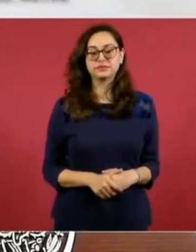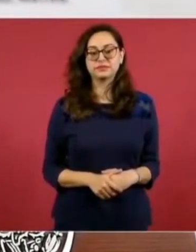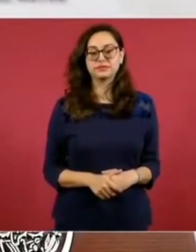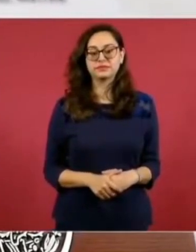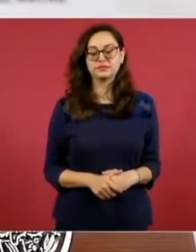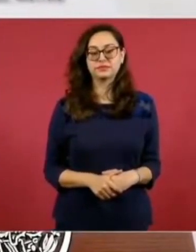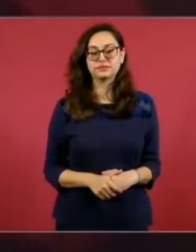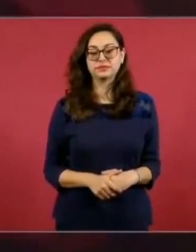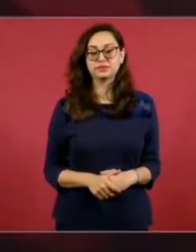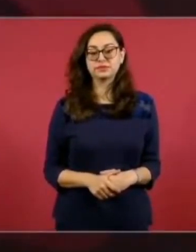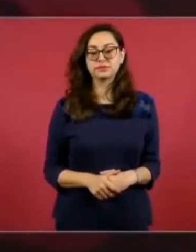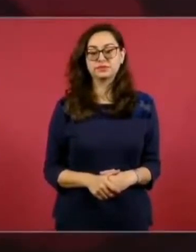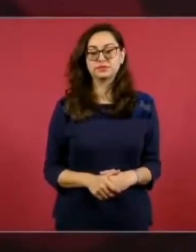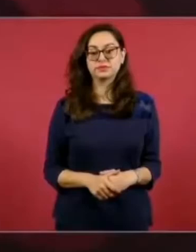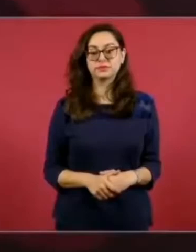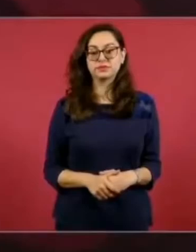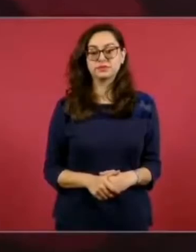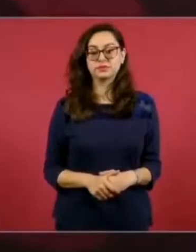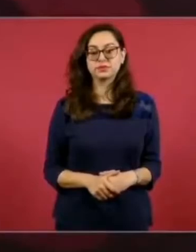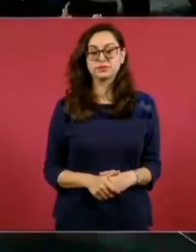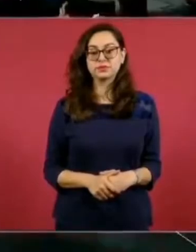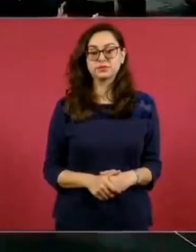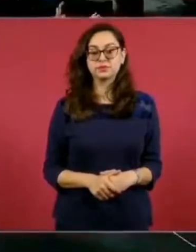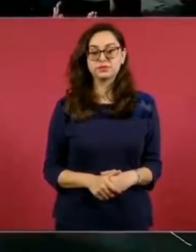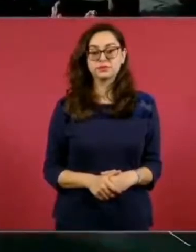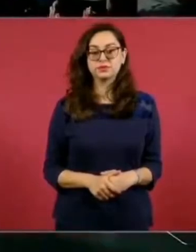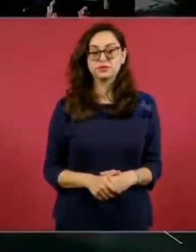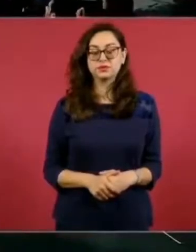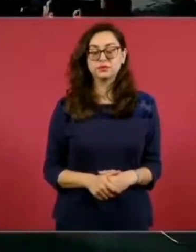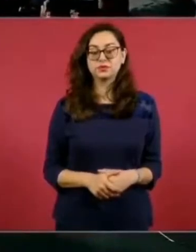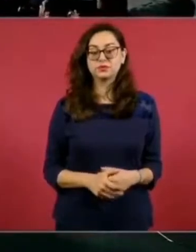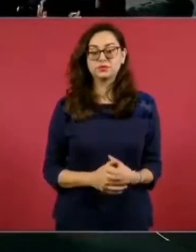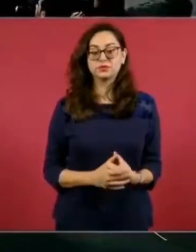El embajador Salazar también advirtió sobre la elección de jueces,